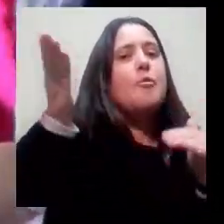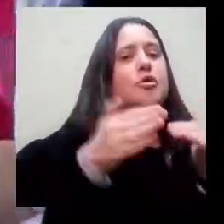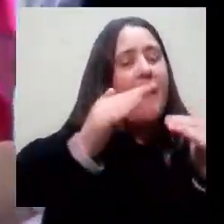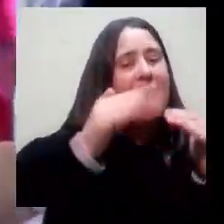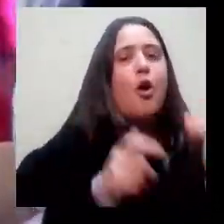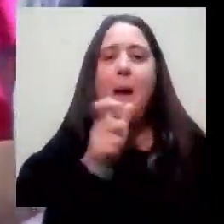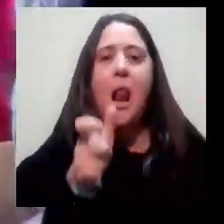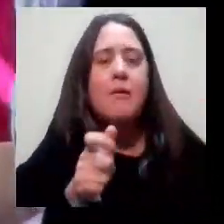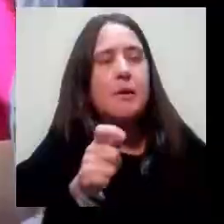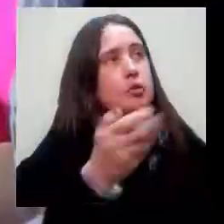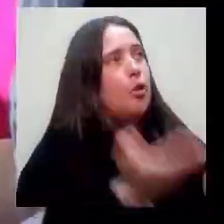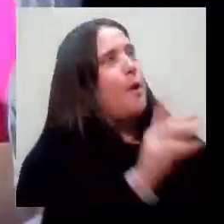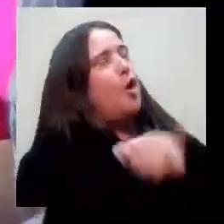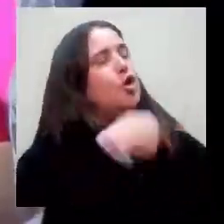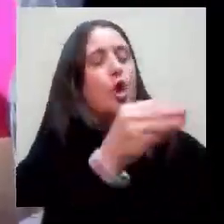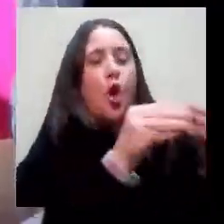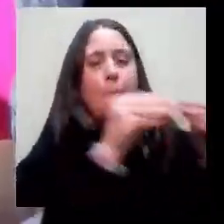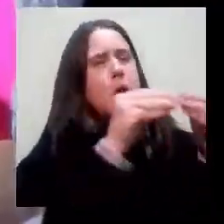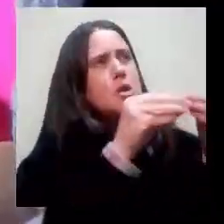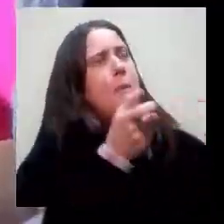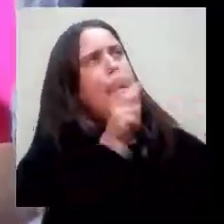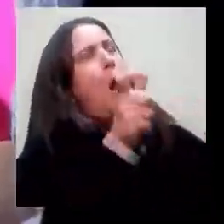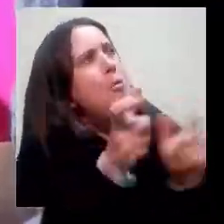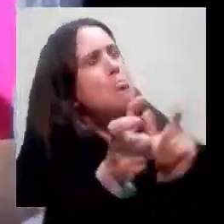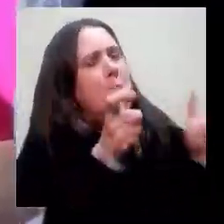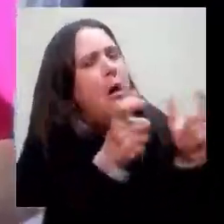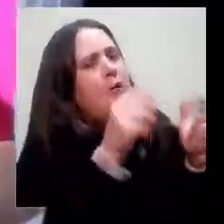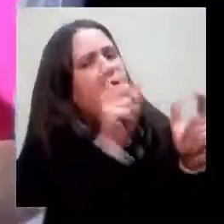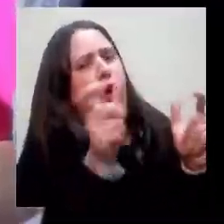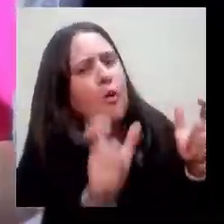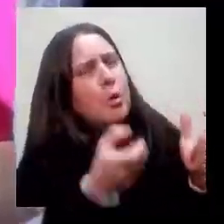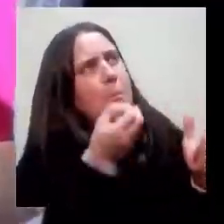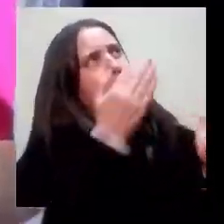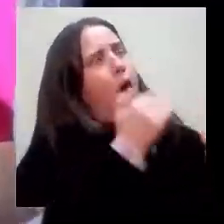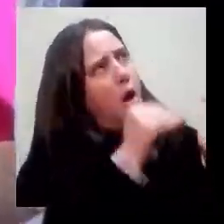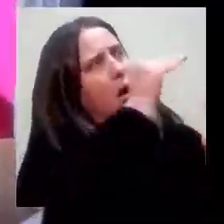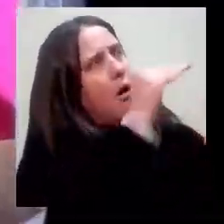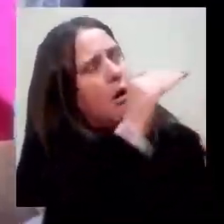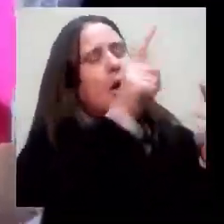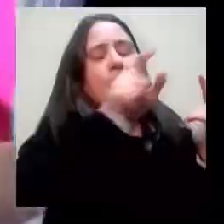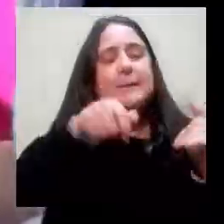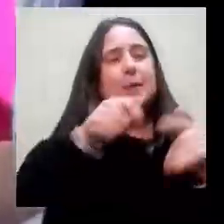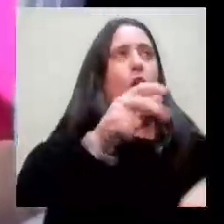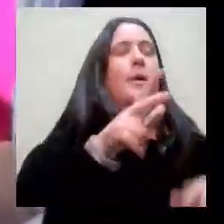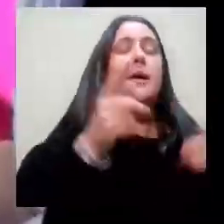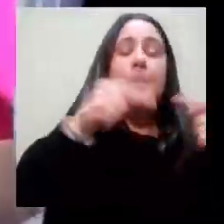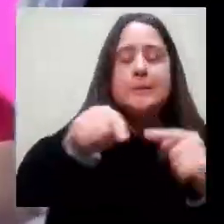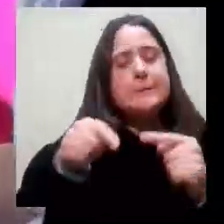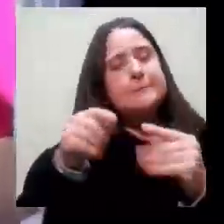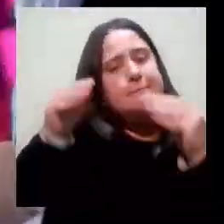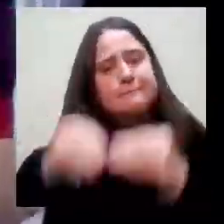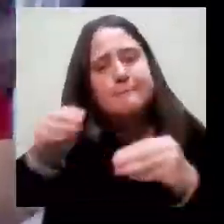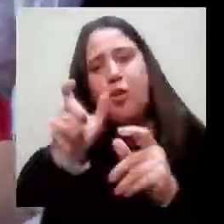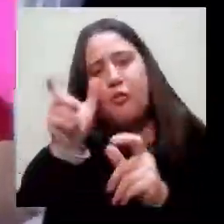en comparación con sus compañeros de quintiles más altos. Esa base, dentro